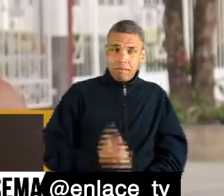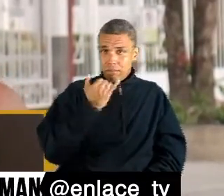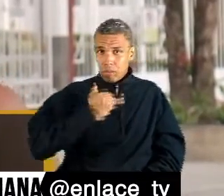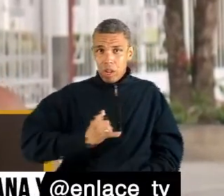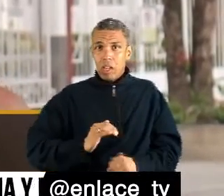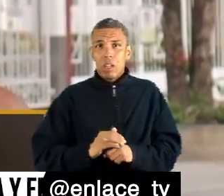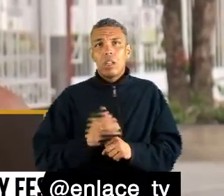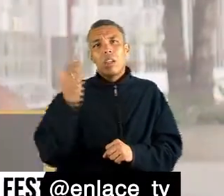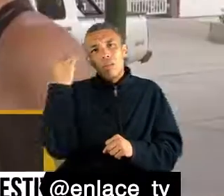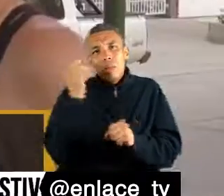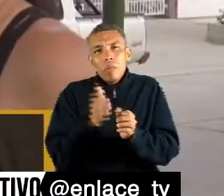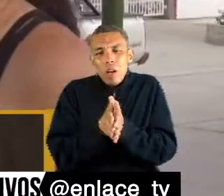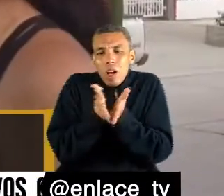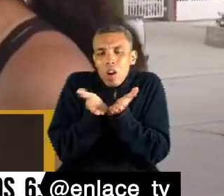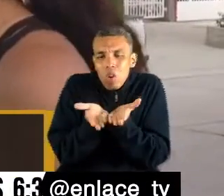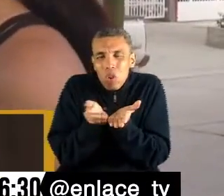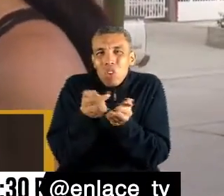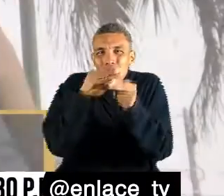libro de afiliados de la Junta.